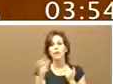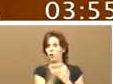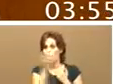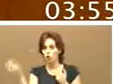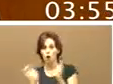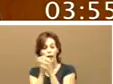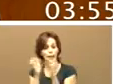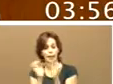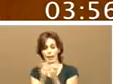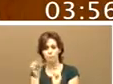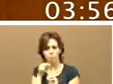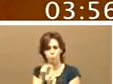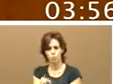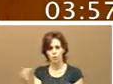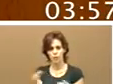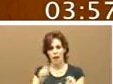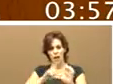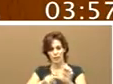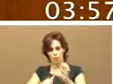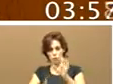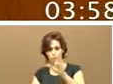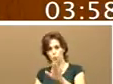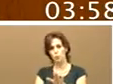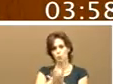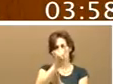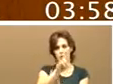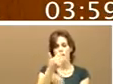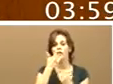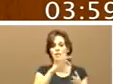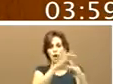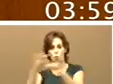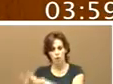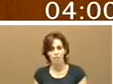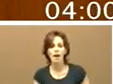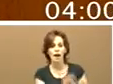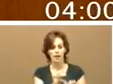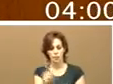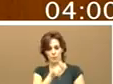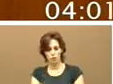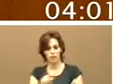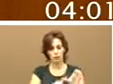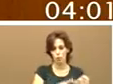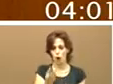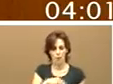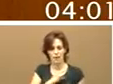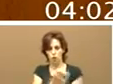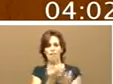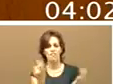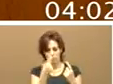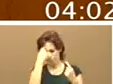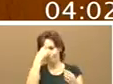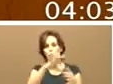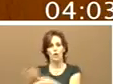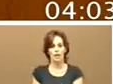es el proyectar el futuro de Extremadura a través de lo que es la unidad de todos los extremeños y de todos los españoles. Desde luego, sinceramente,